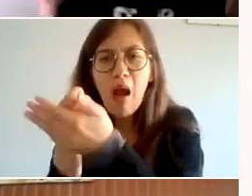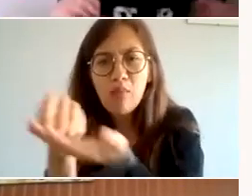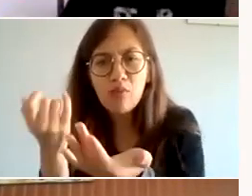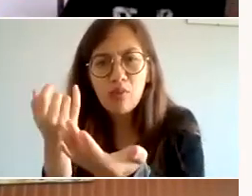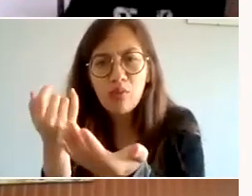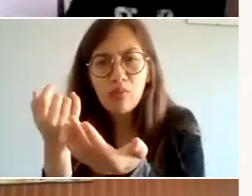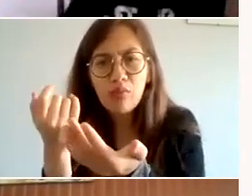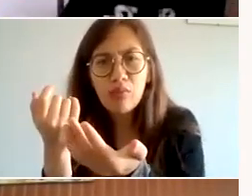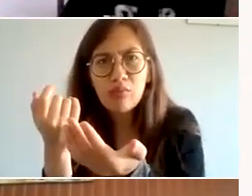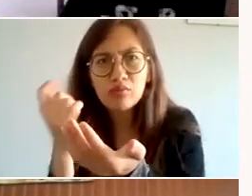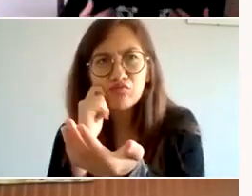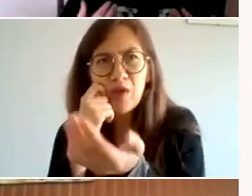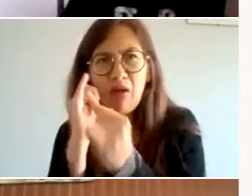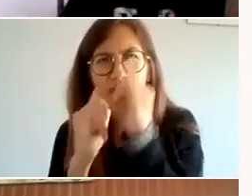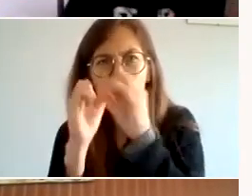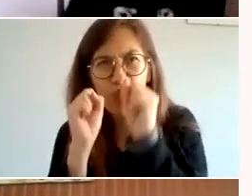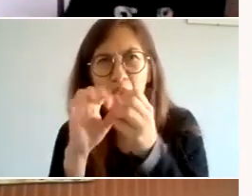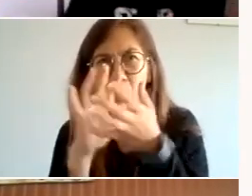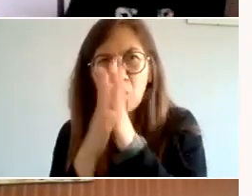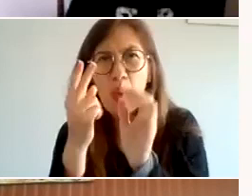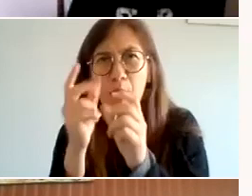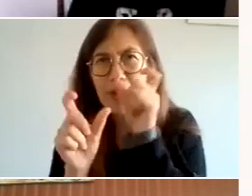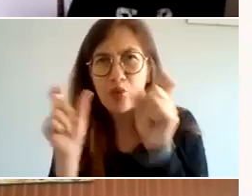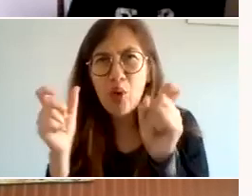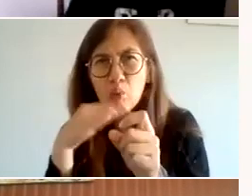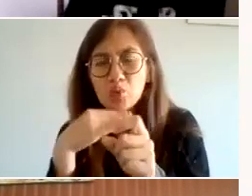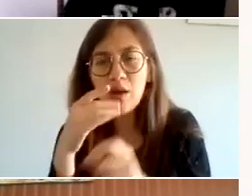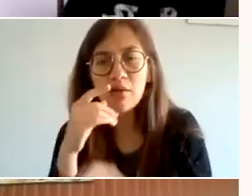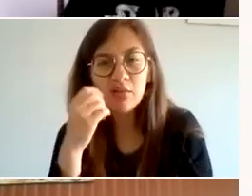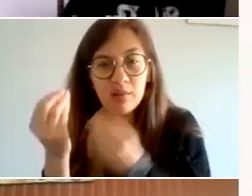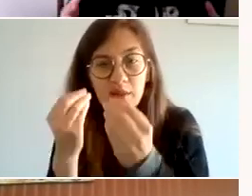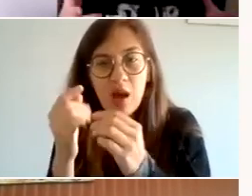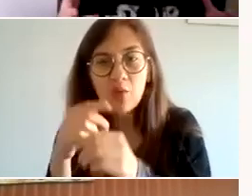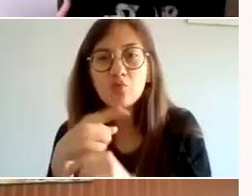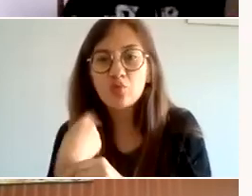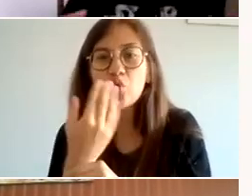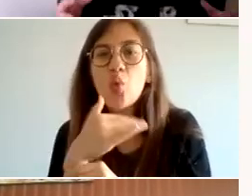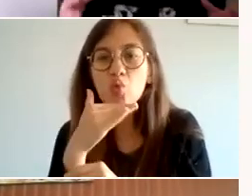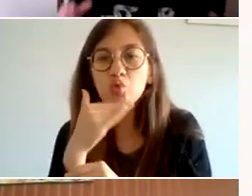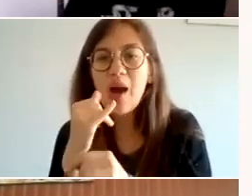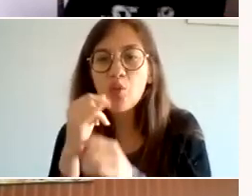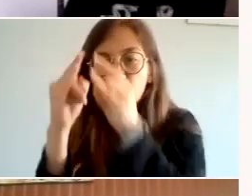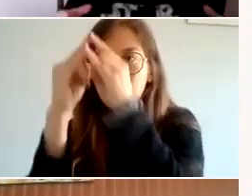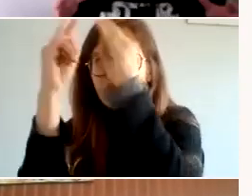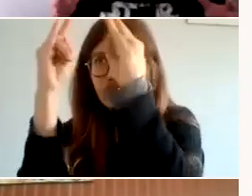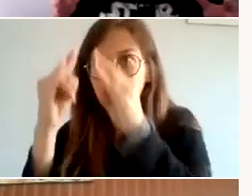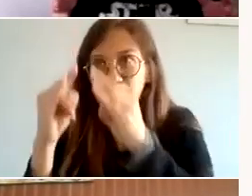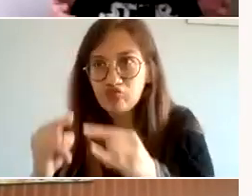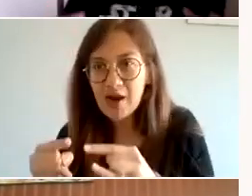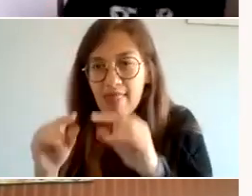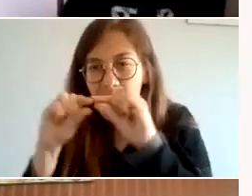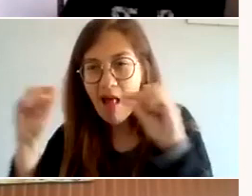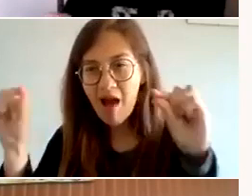es de todo el mundo, realmente lo que uno paga es el derecho a utilizar esta infraestructura, esta red, estos cables,